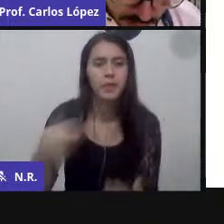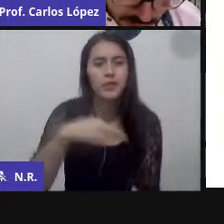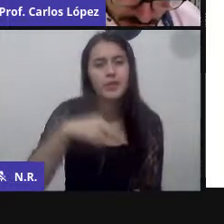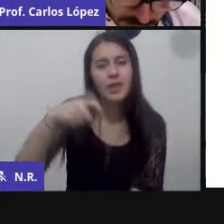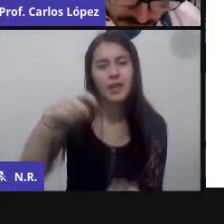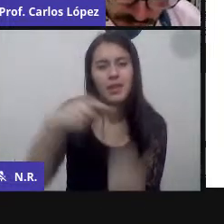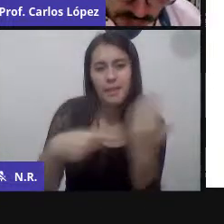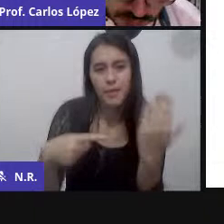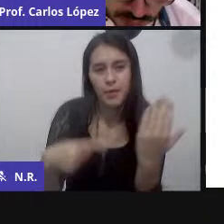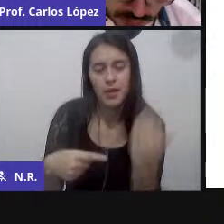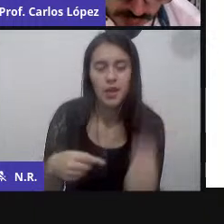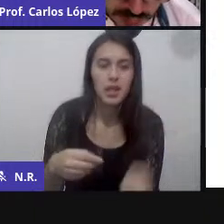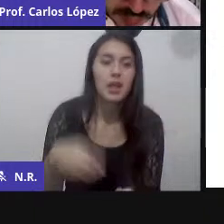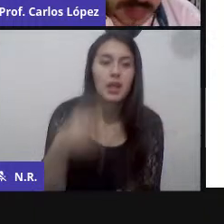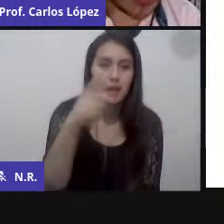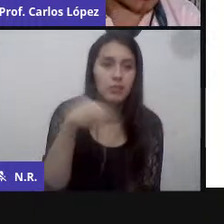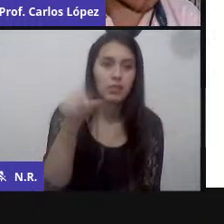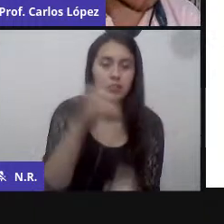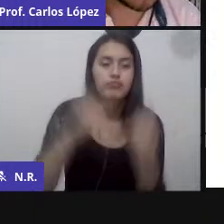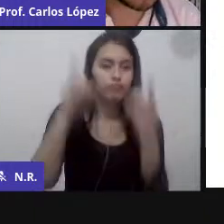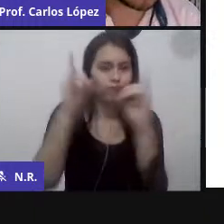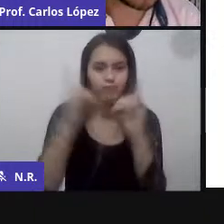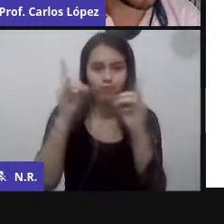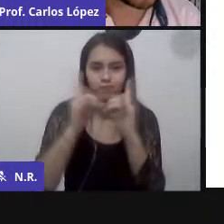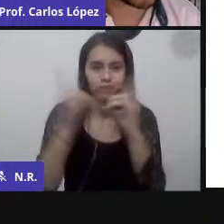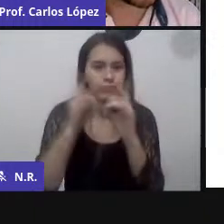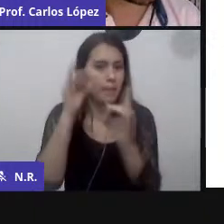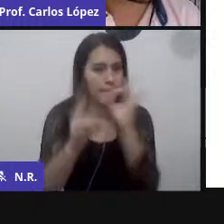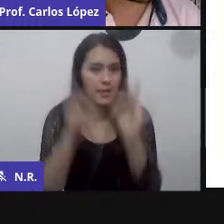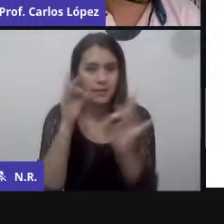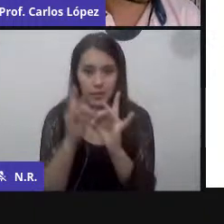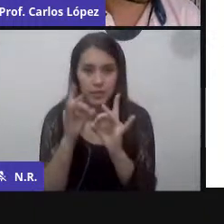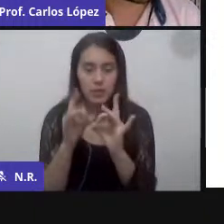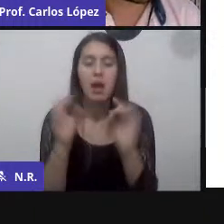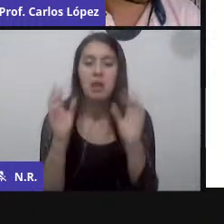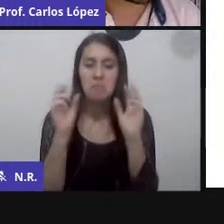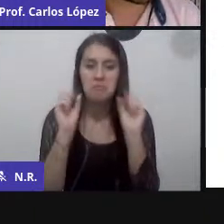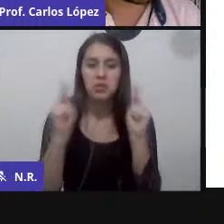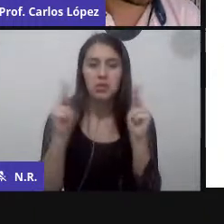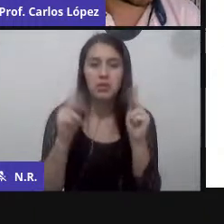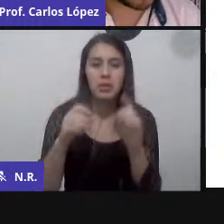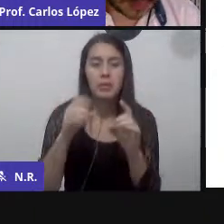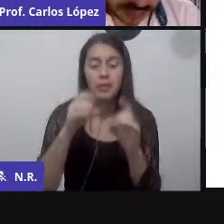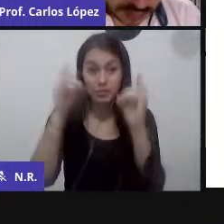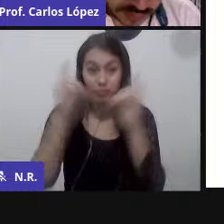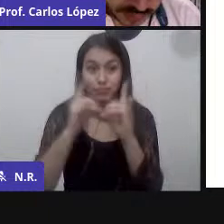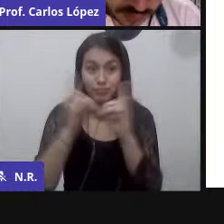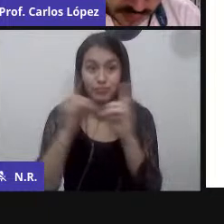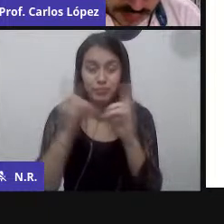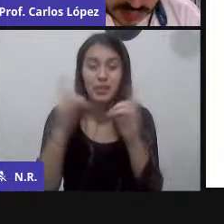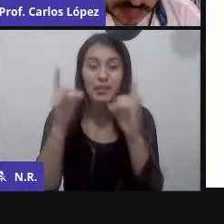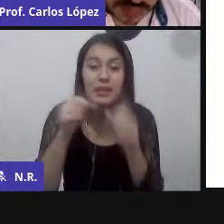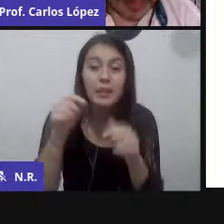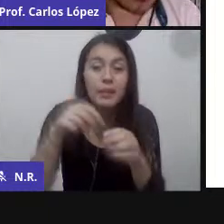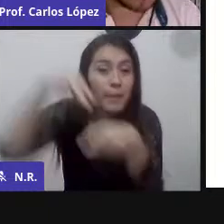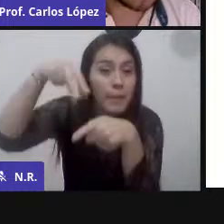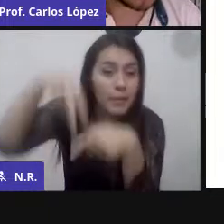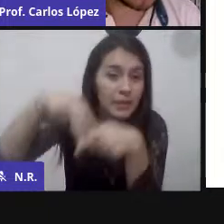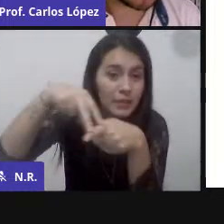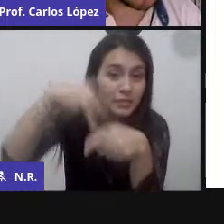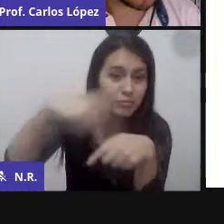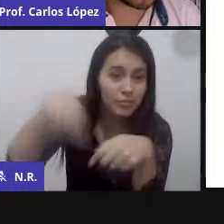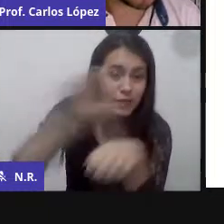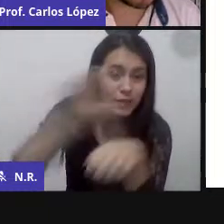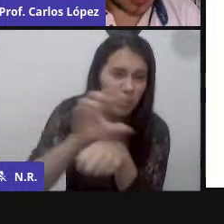necesitamos es tener una buena transmisión a internet, entonces no vamos a consumir tantos recursos de la máquina como directamente